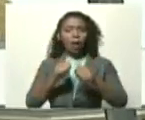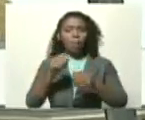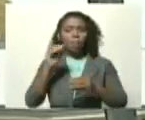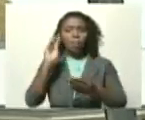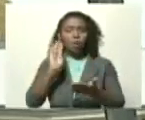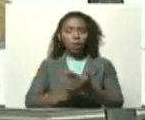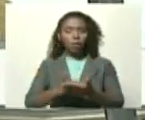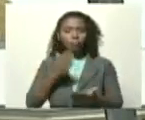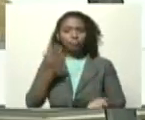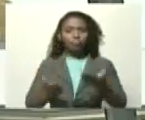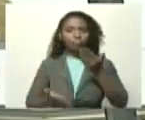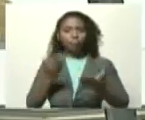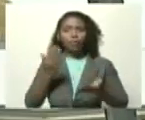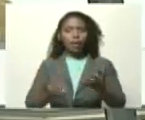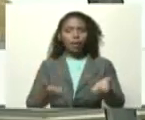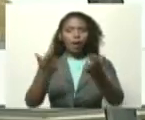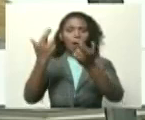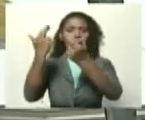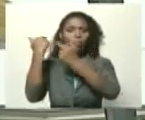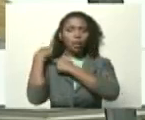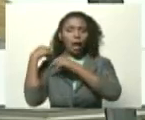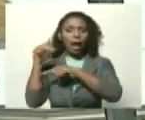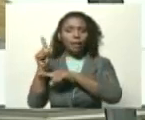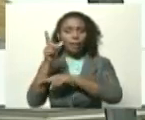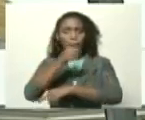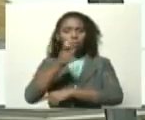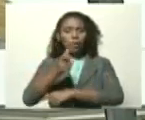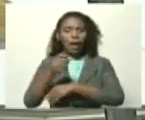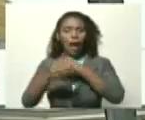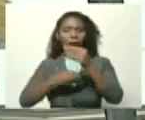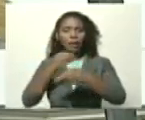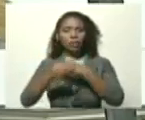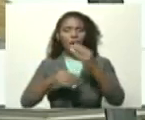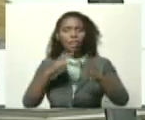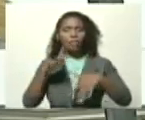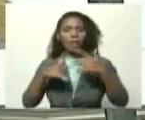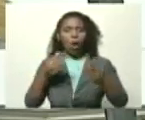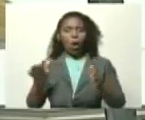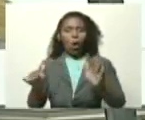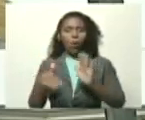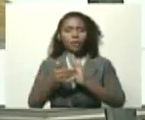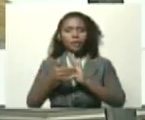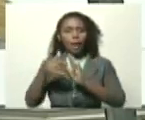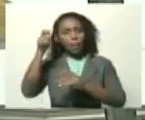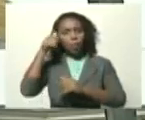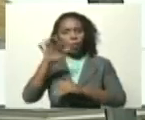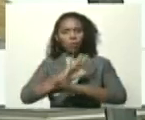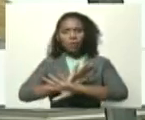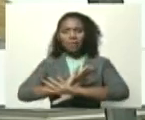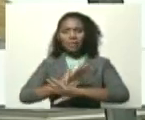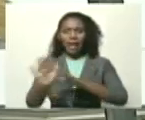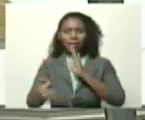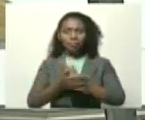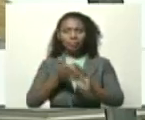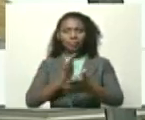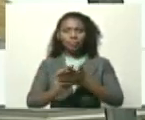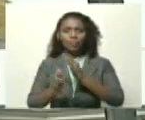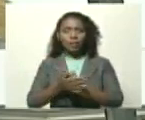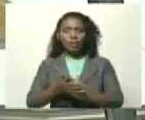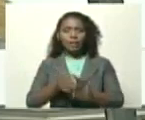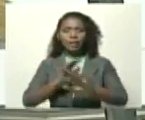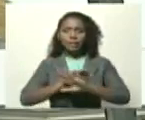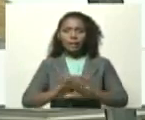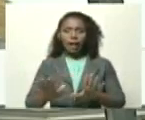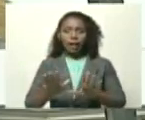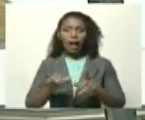establecer responsabilidades a esas personas que han cometido estos actos contra la nación. Ya basta de impunidad, ya está